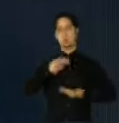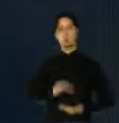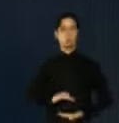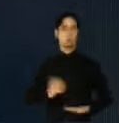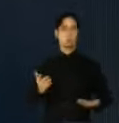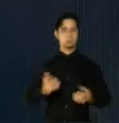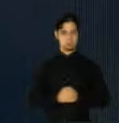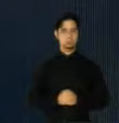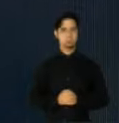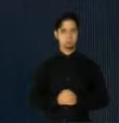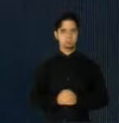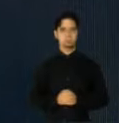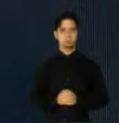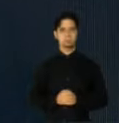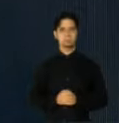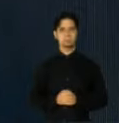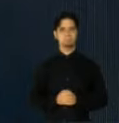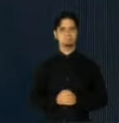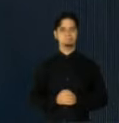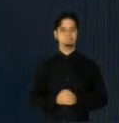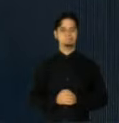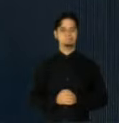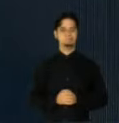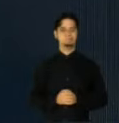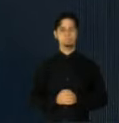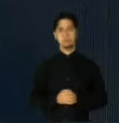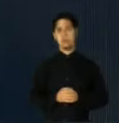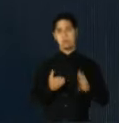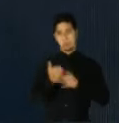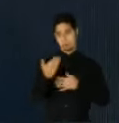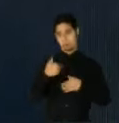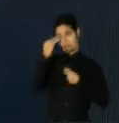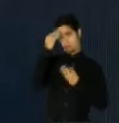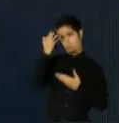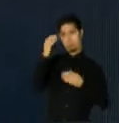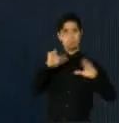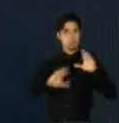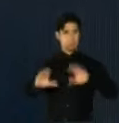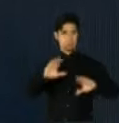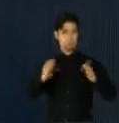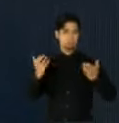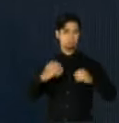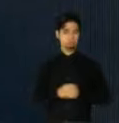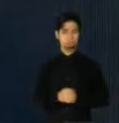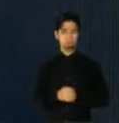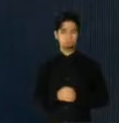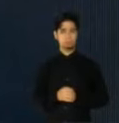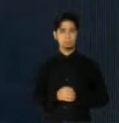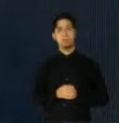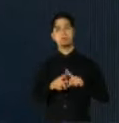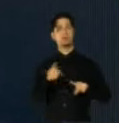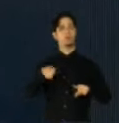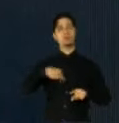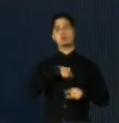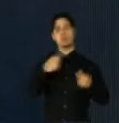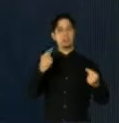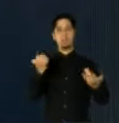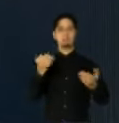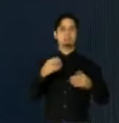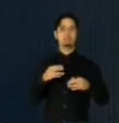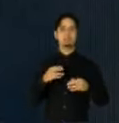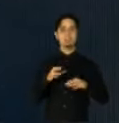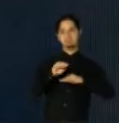podamos proveer un poco de tranquilidad por medio de esta información científica, académica. Y nosotros lo que hacemos es asesorar.